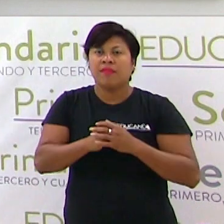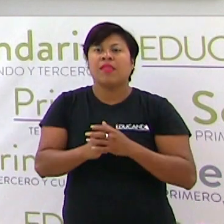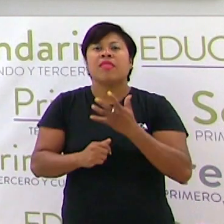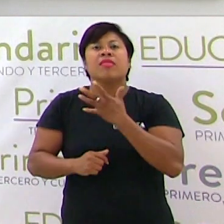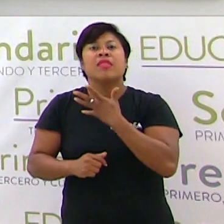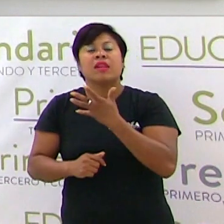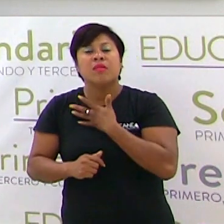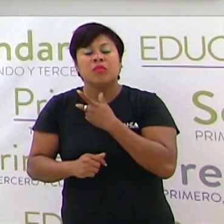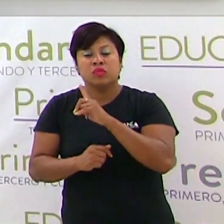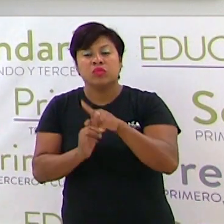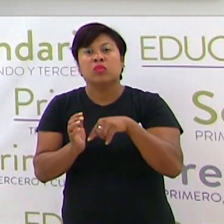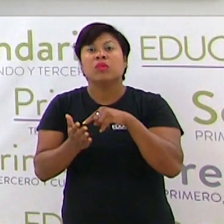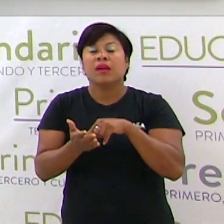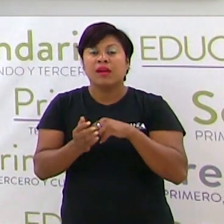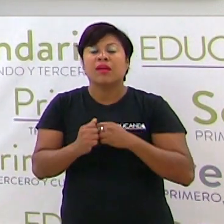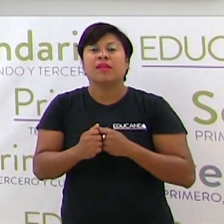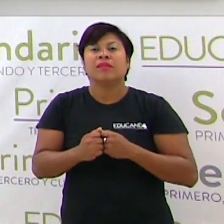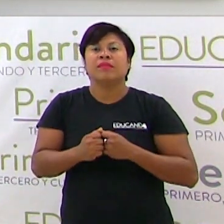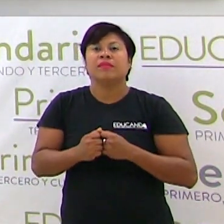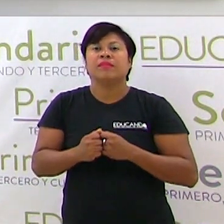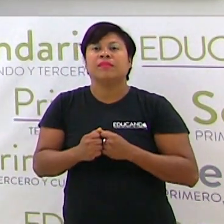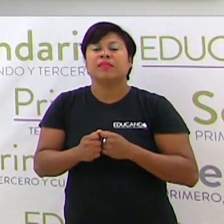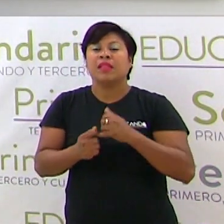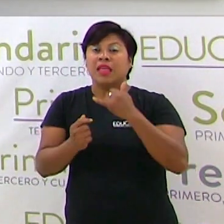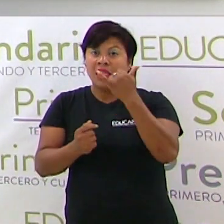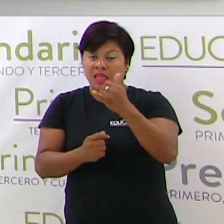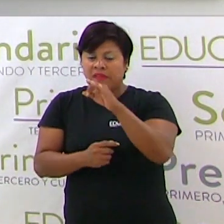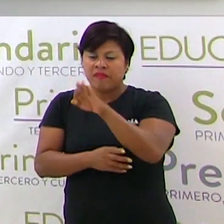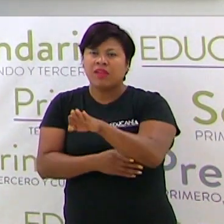lugar y la fecha.